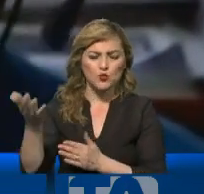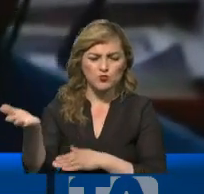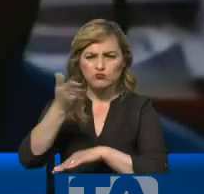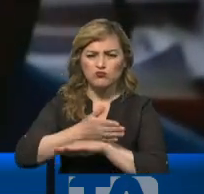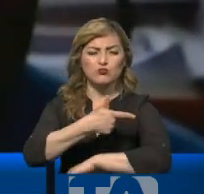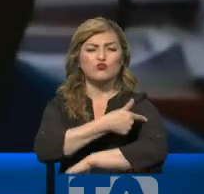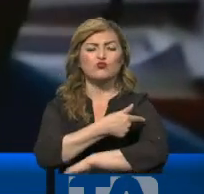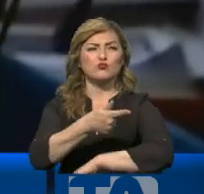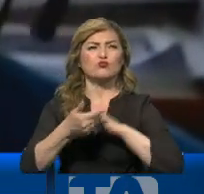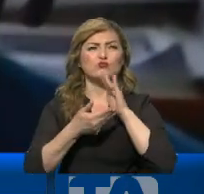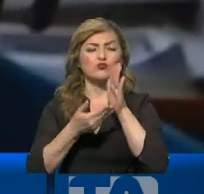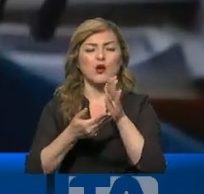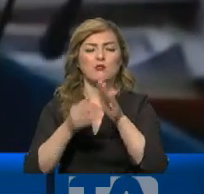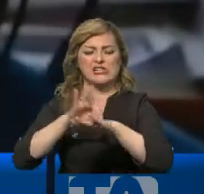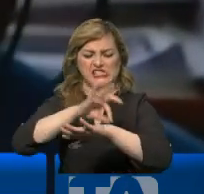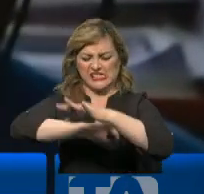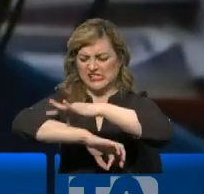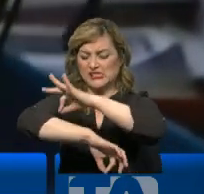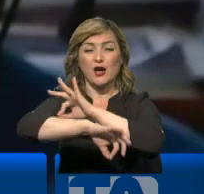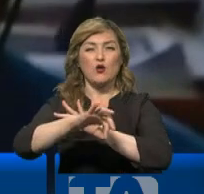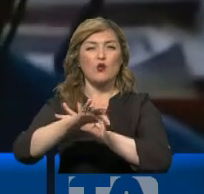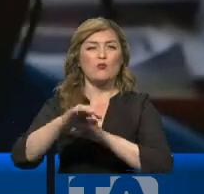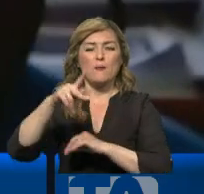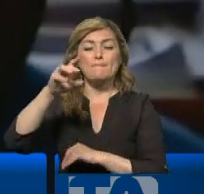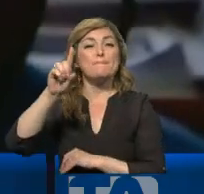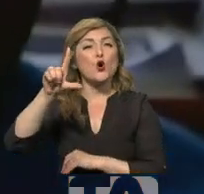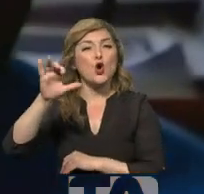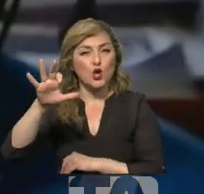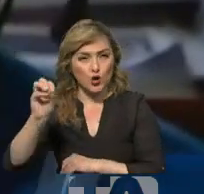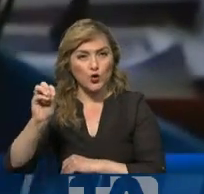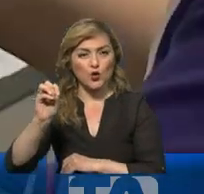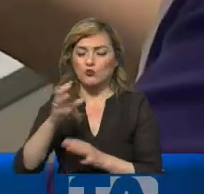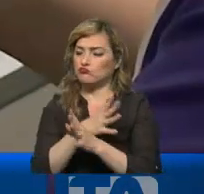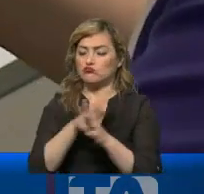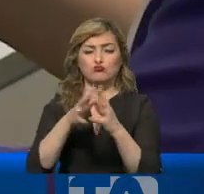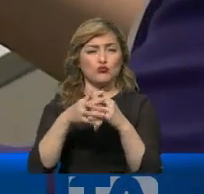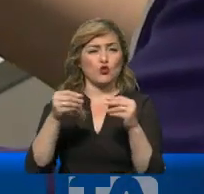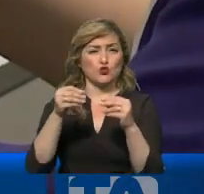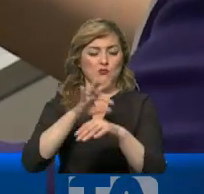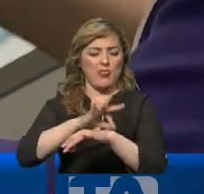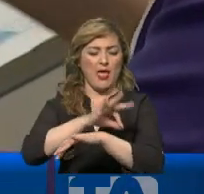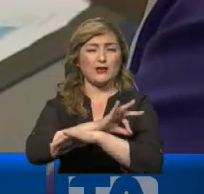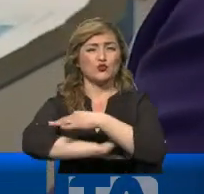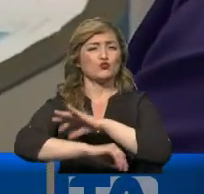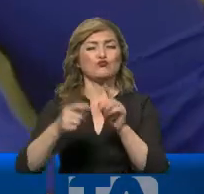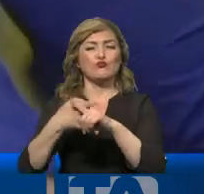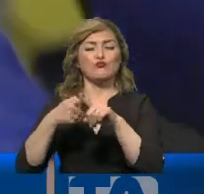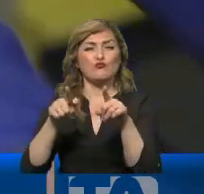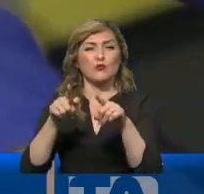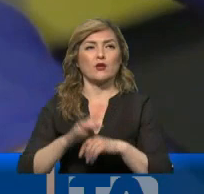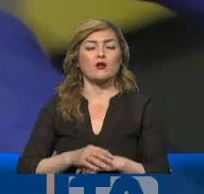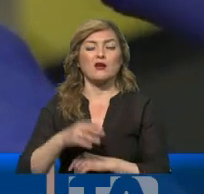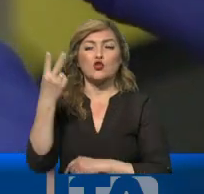fueron erradicación de la viruela, polio, erradicación del sarampión. A la par se aplican las vacunas de Pfizer y